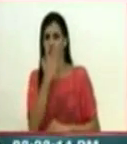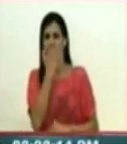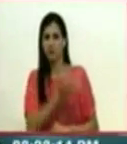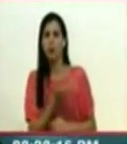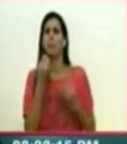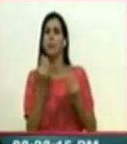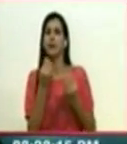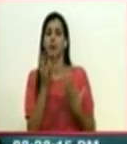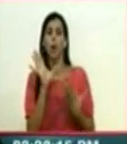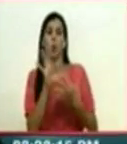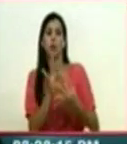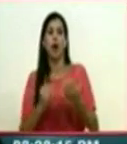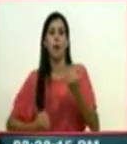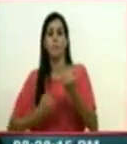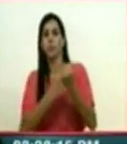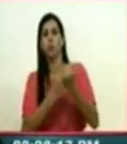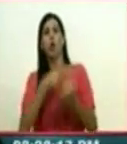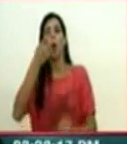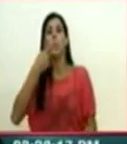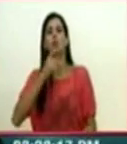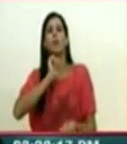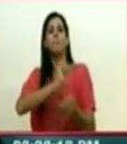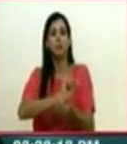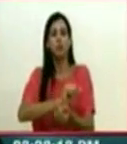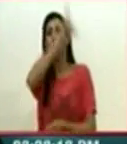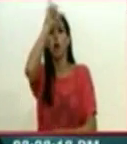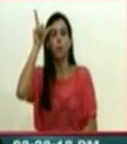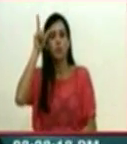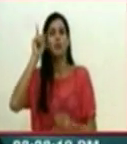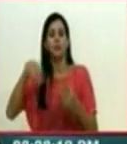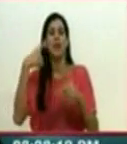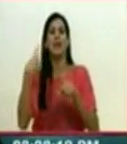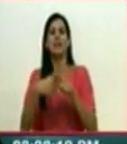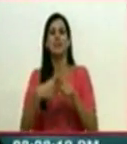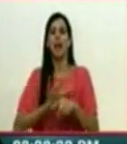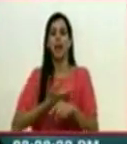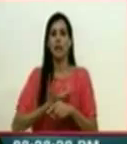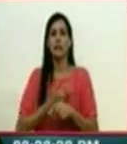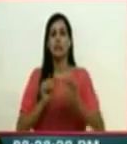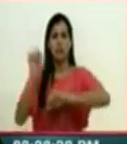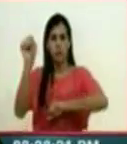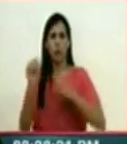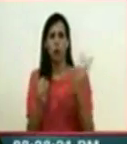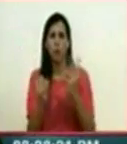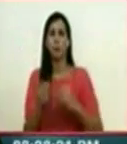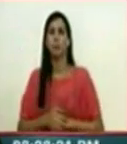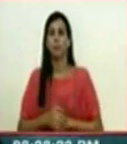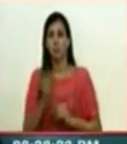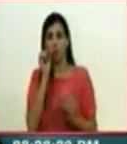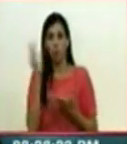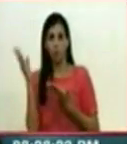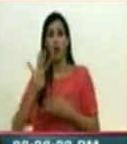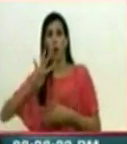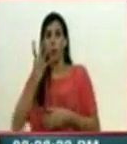intención de unirse a la defensa de los políticos presos, Leopoldo López y Daniel Ceballos. Felipe González es el